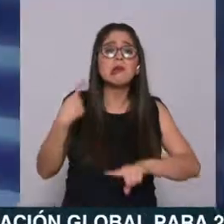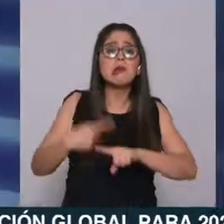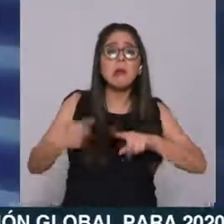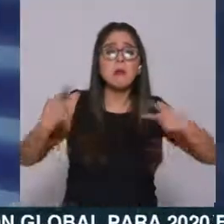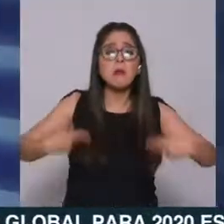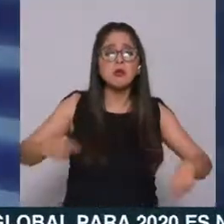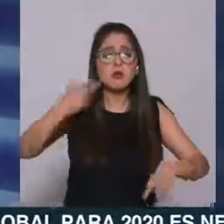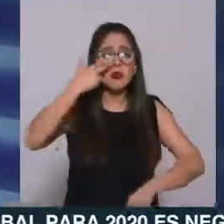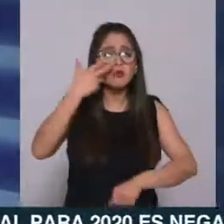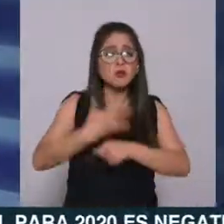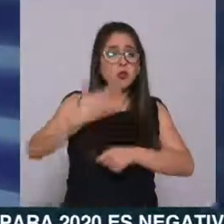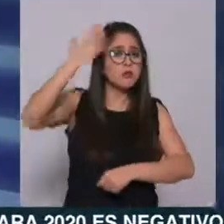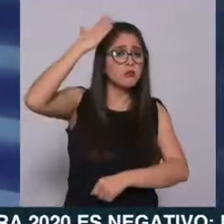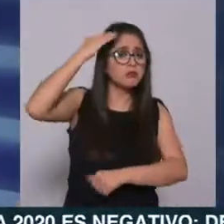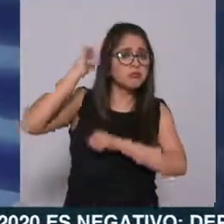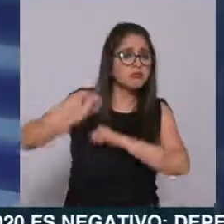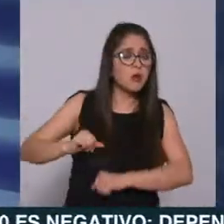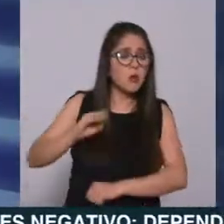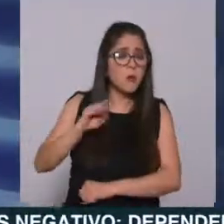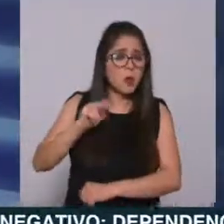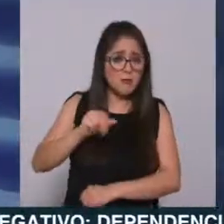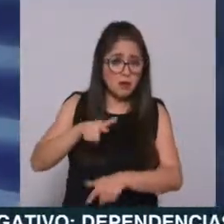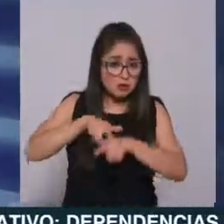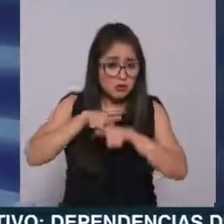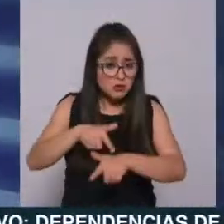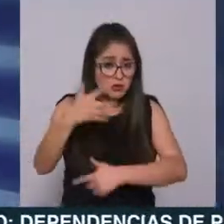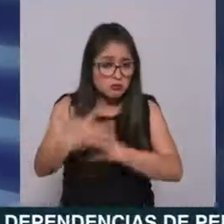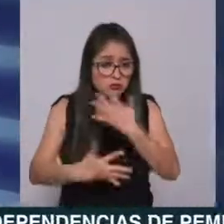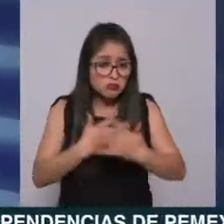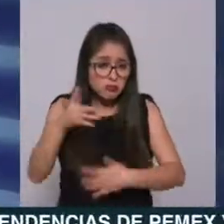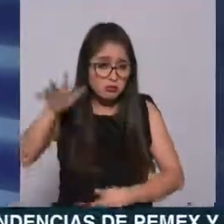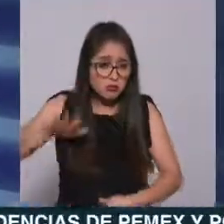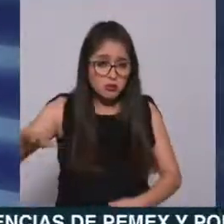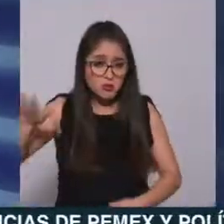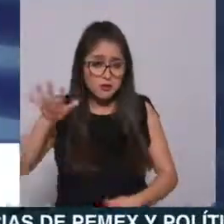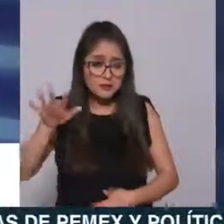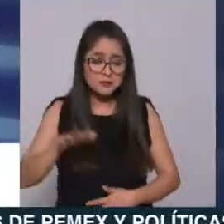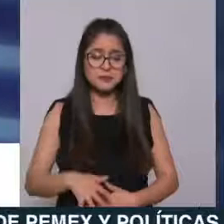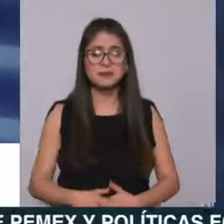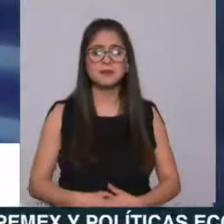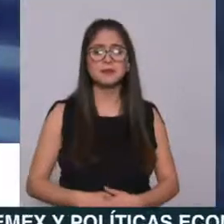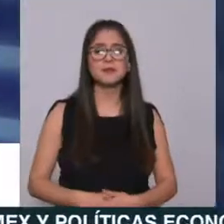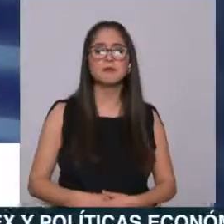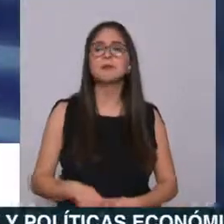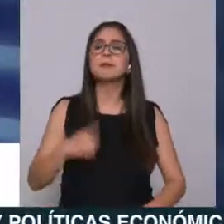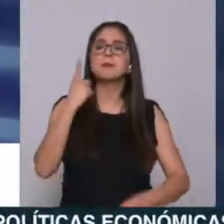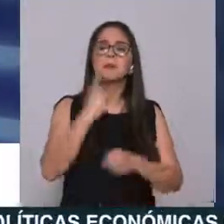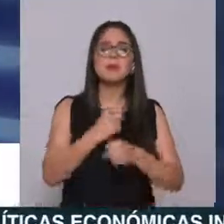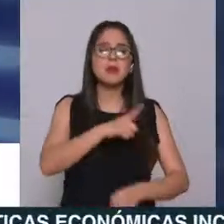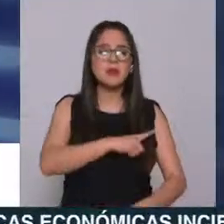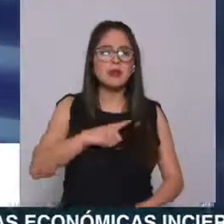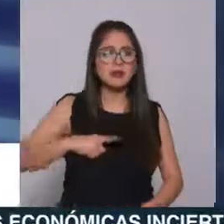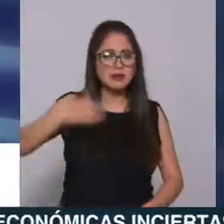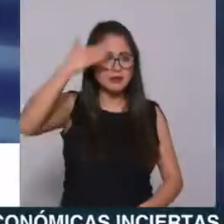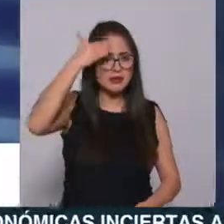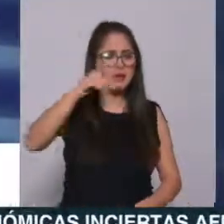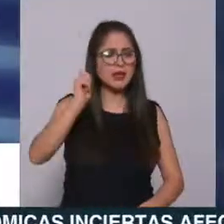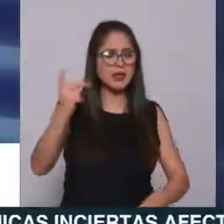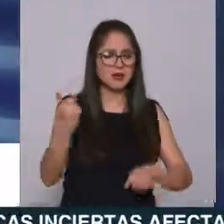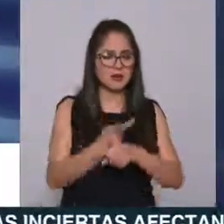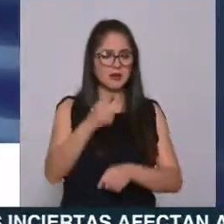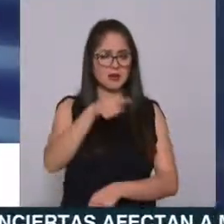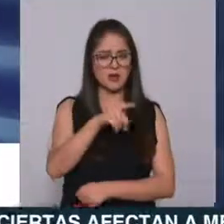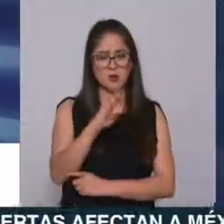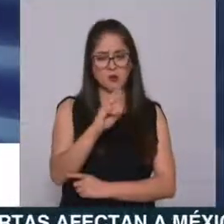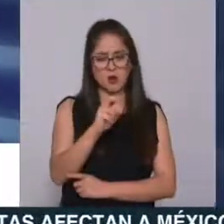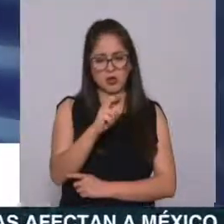caos? Bueno, básicamente hay que situar, digamos, la situación de Bolivia. Bolivia, digamos, la salida de